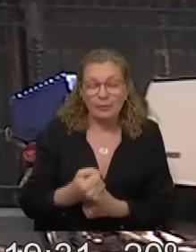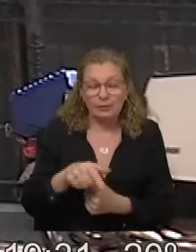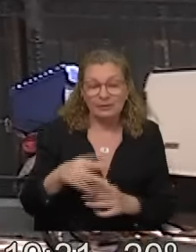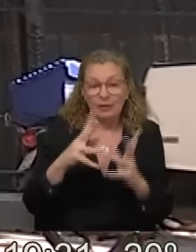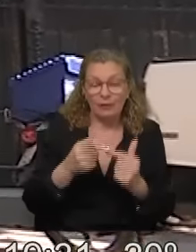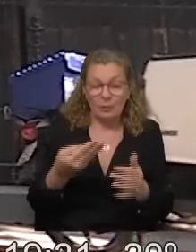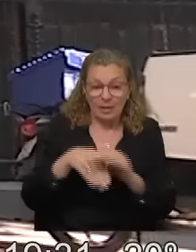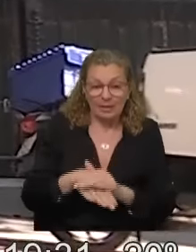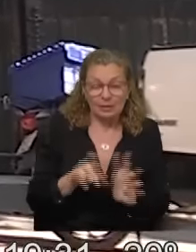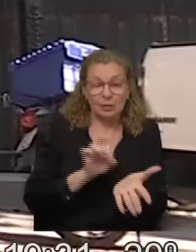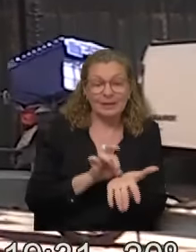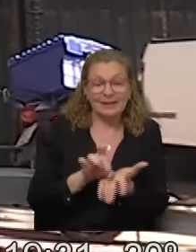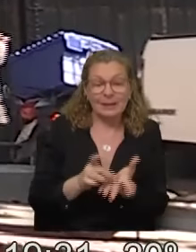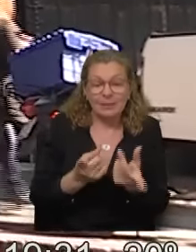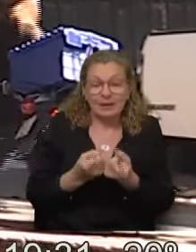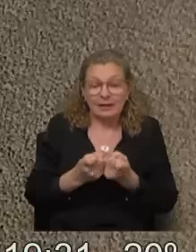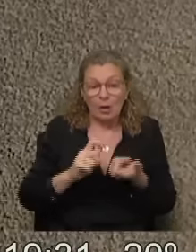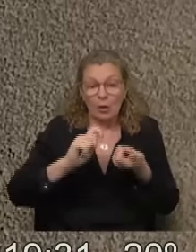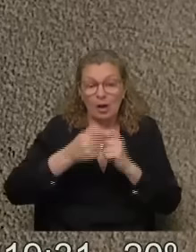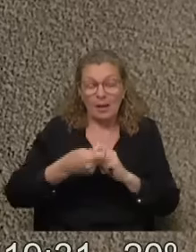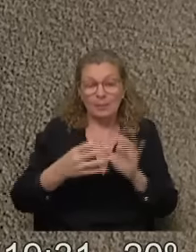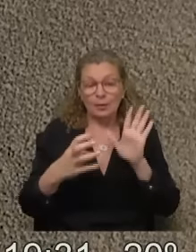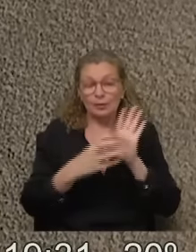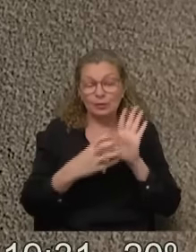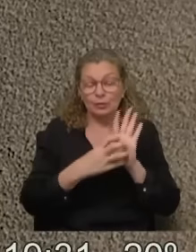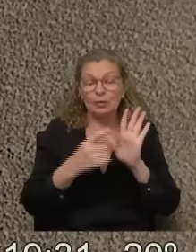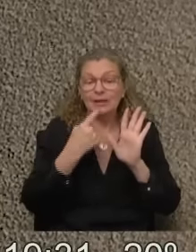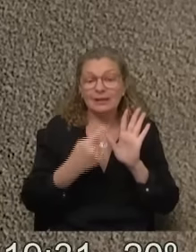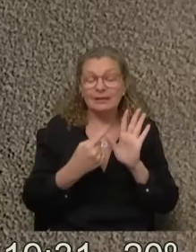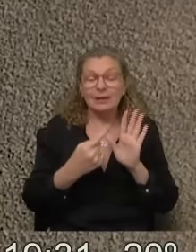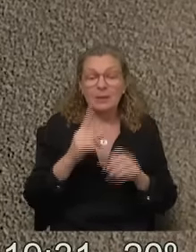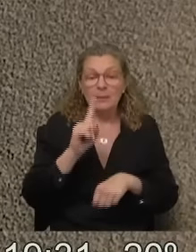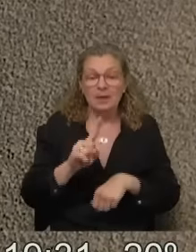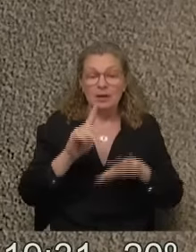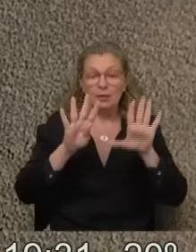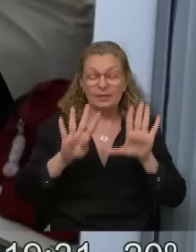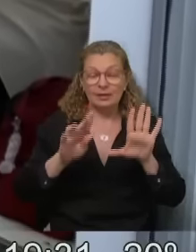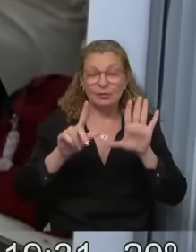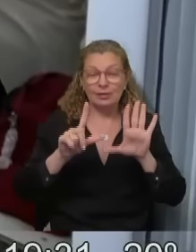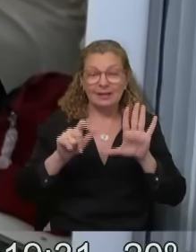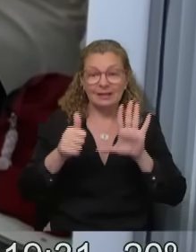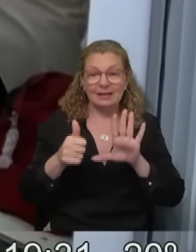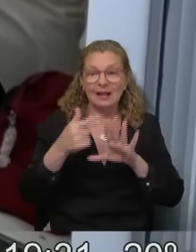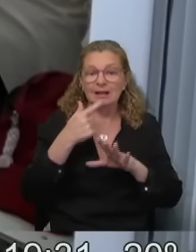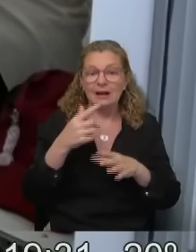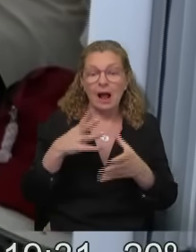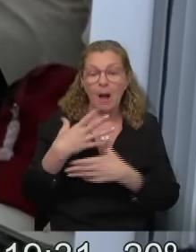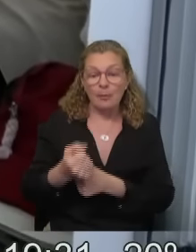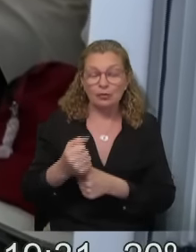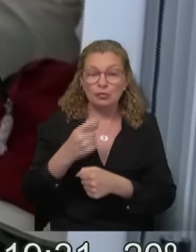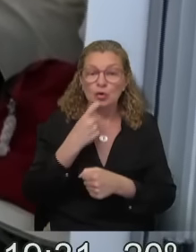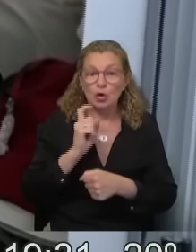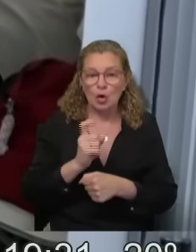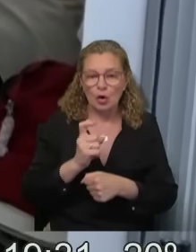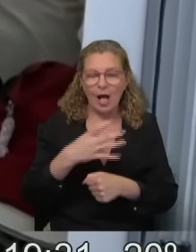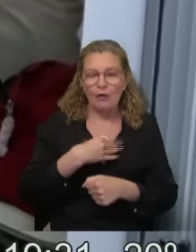mecanismo dentro del sistema fue necesaria una reforma constitucional que se concretó en 1996, con apoyo de blancos, colorados y parte del Frente